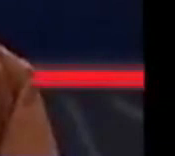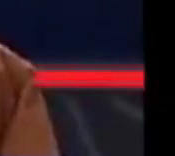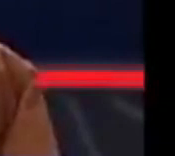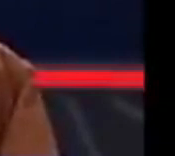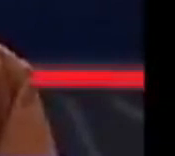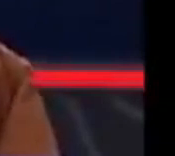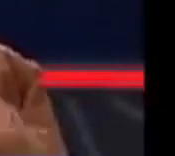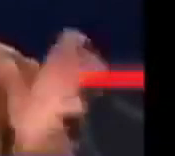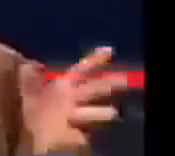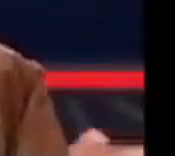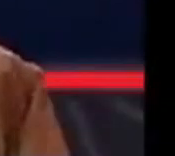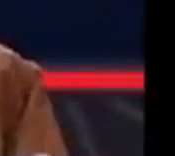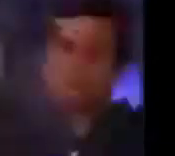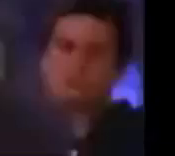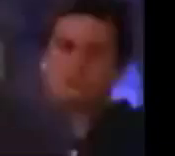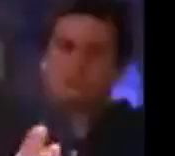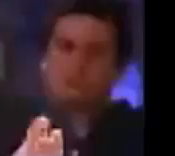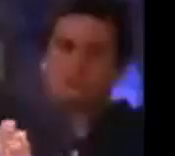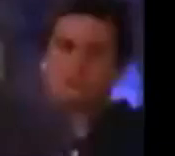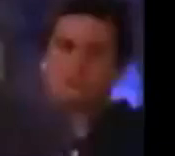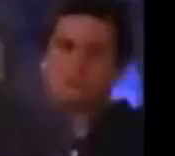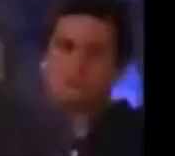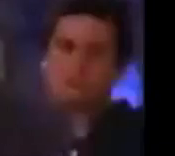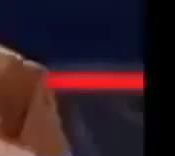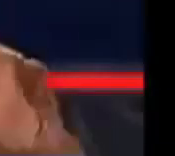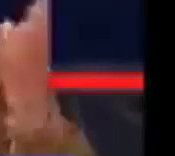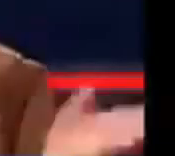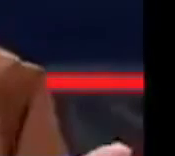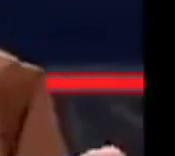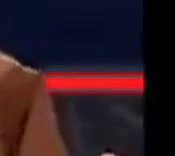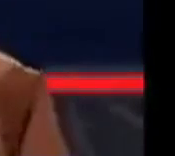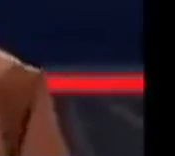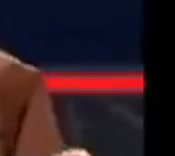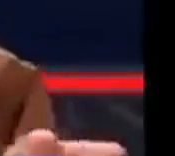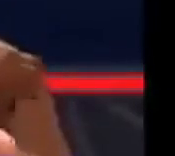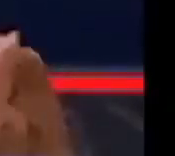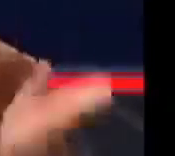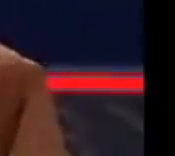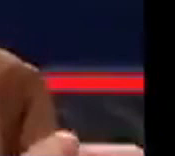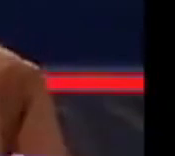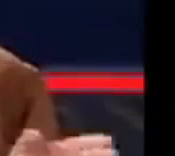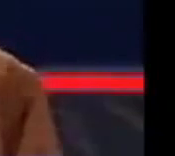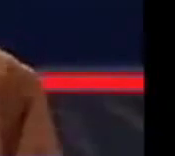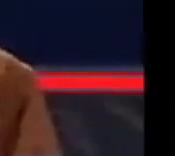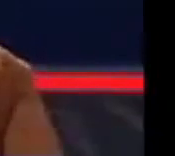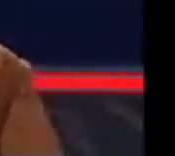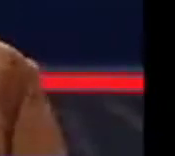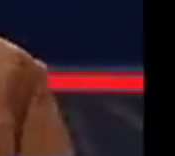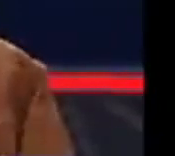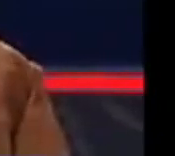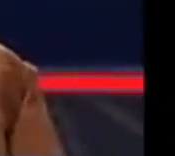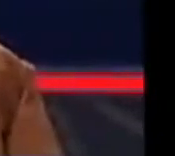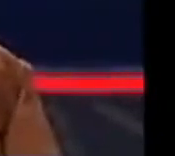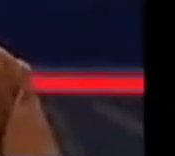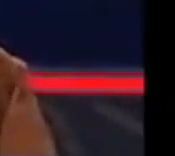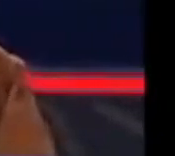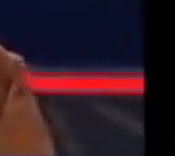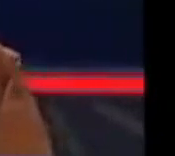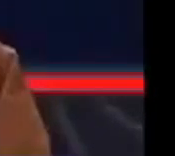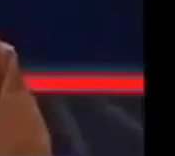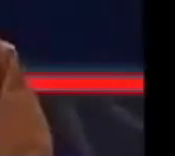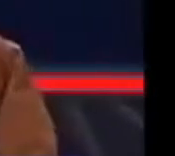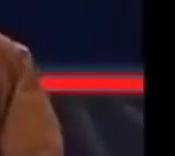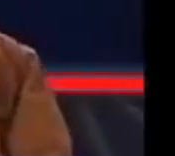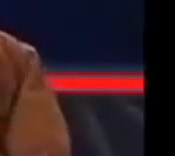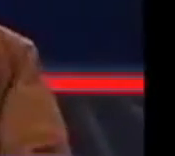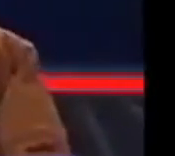historia y de derecho, vería que no, todos los autores de derecho, por eso le hago la pregunta. Todos los autores están de acuerdo en que el secuestro es un